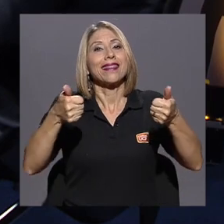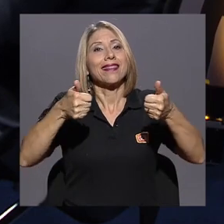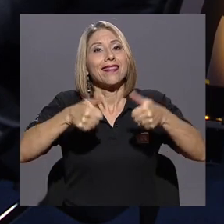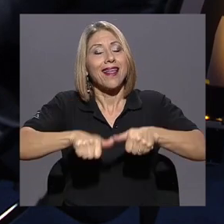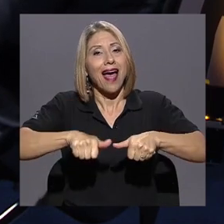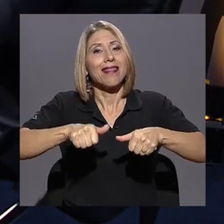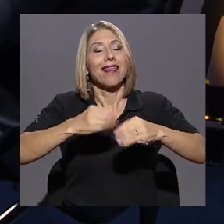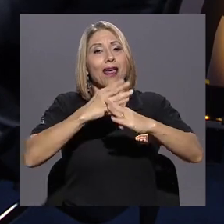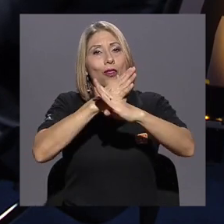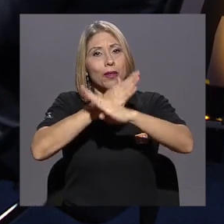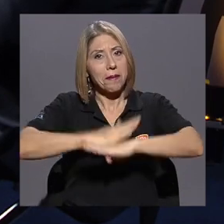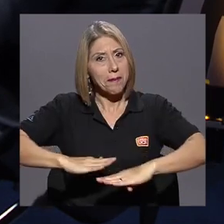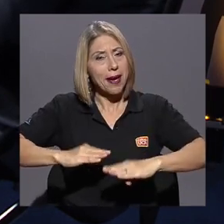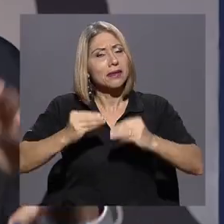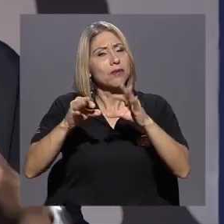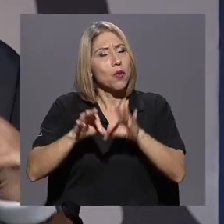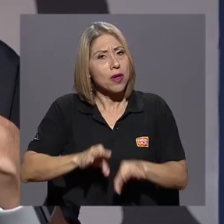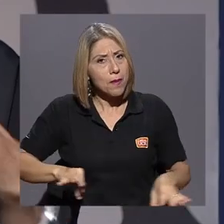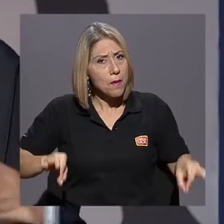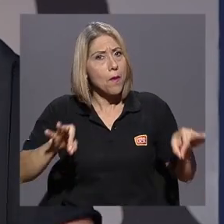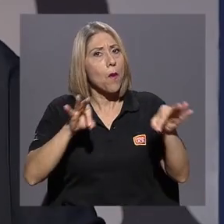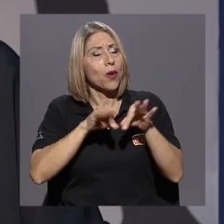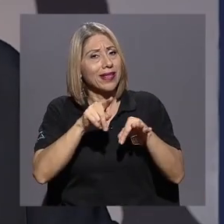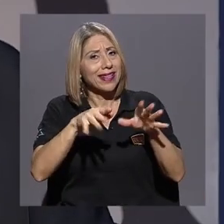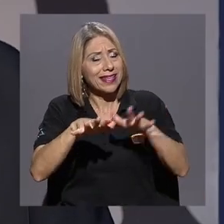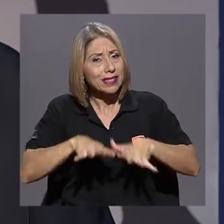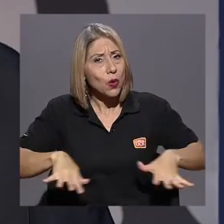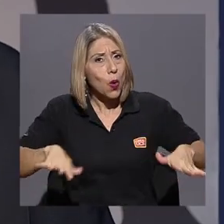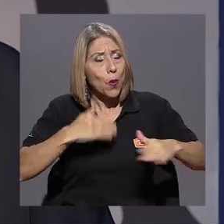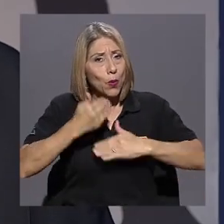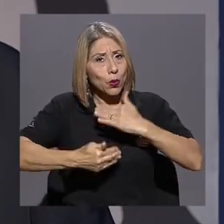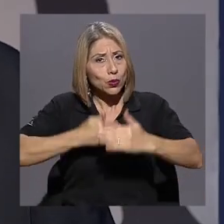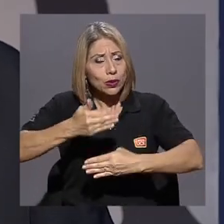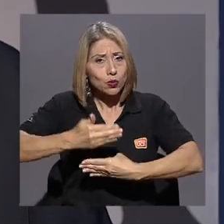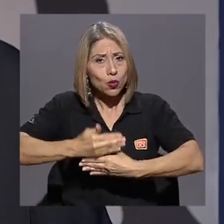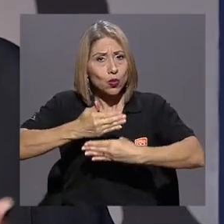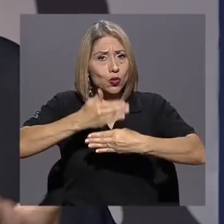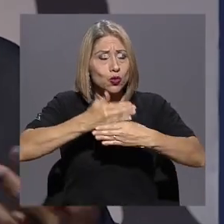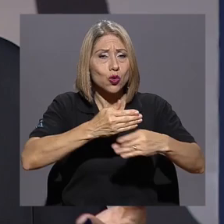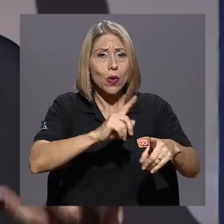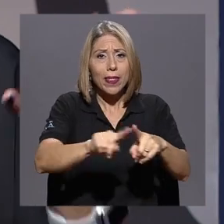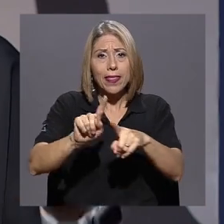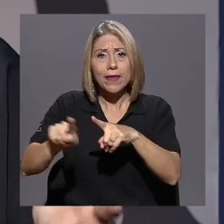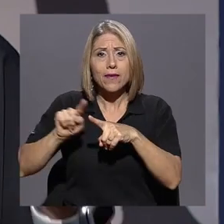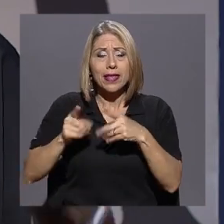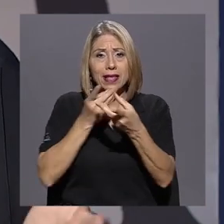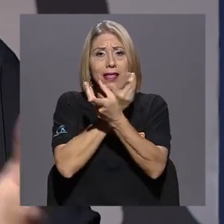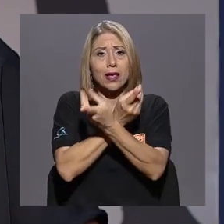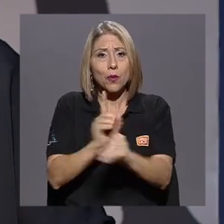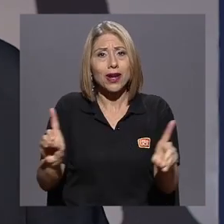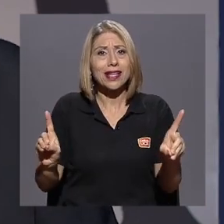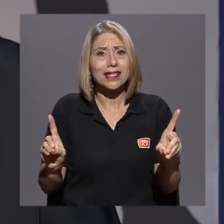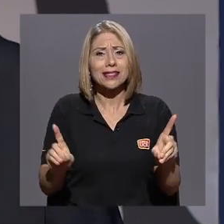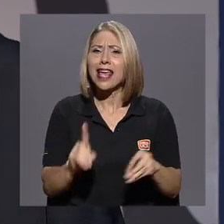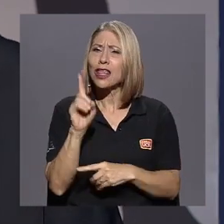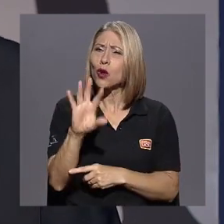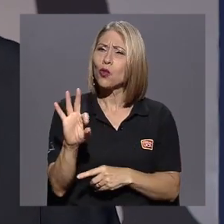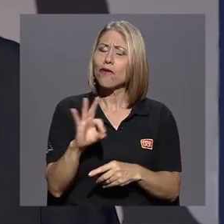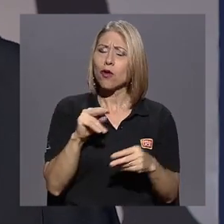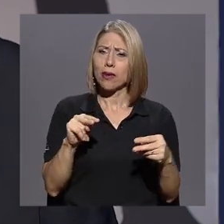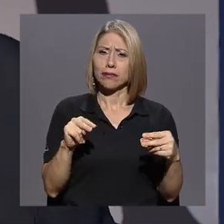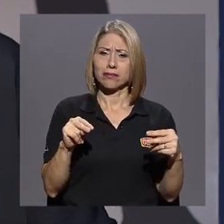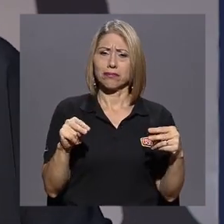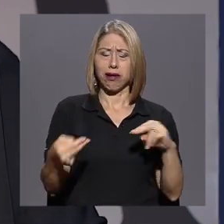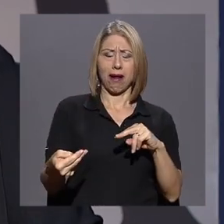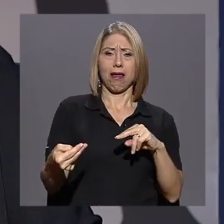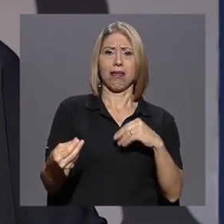fue muy importante en ese contexto y en ese proceso de construcción de las democracias, y paradójicamente nos